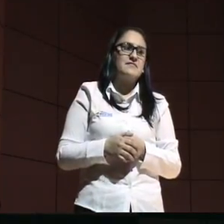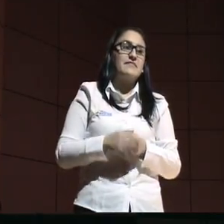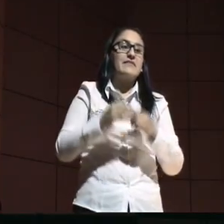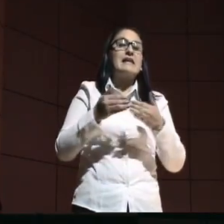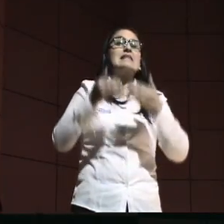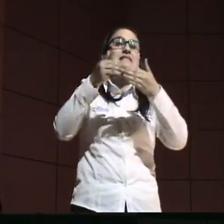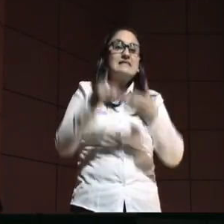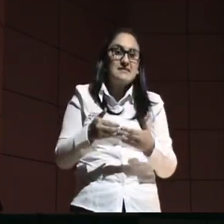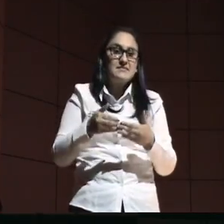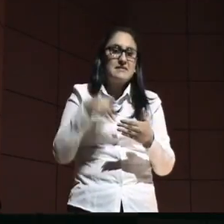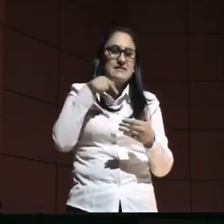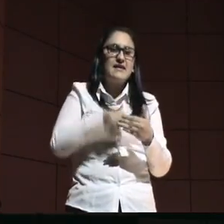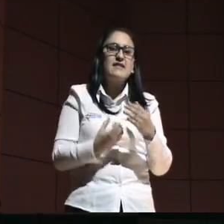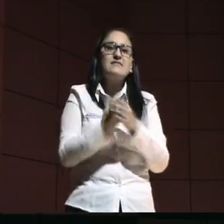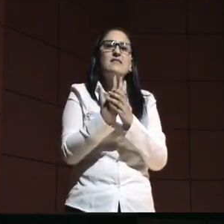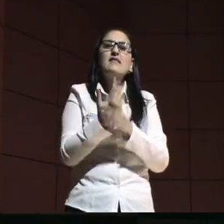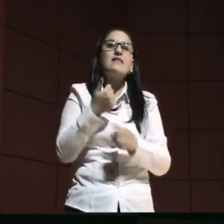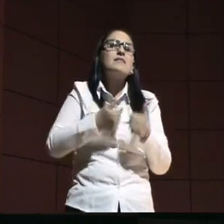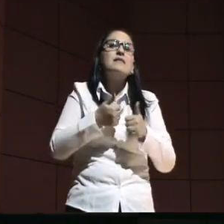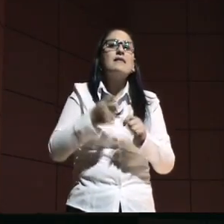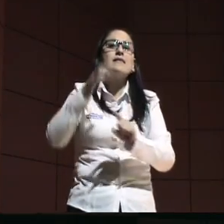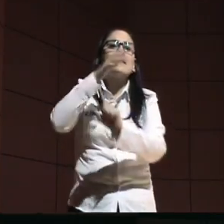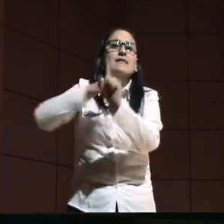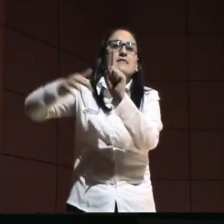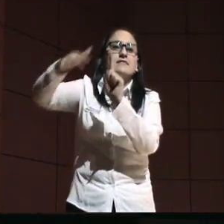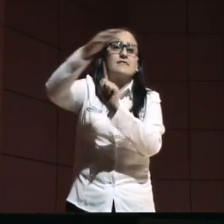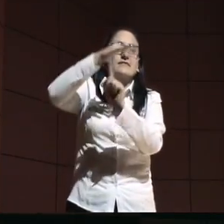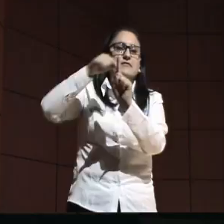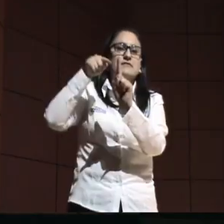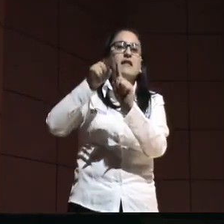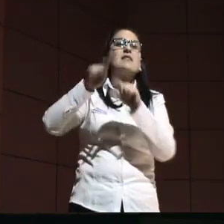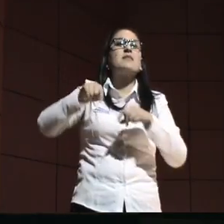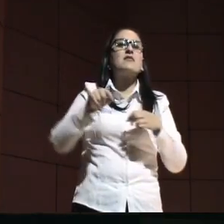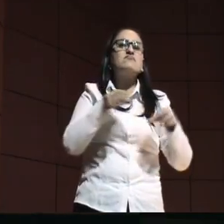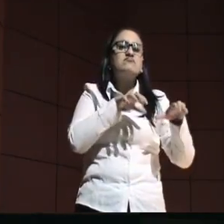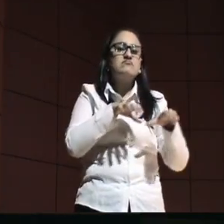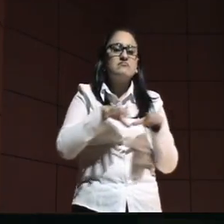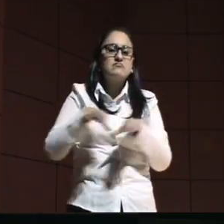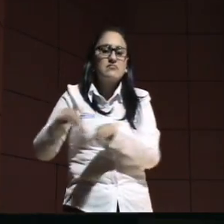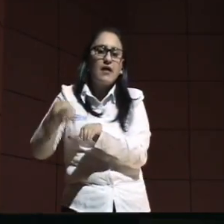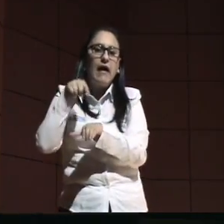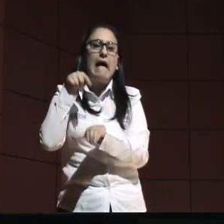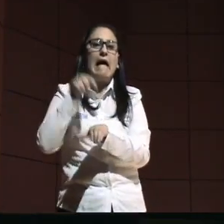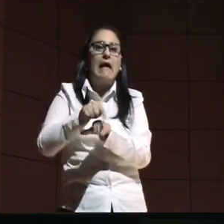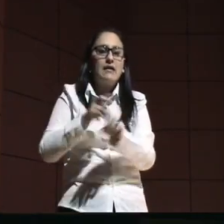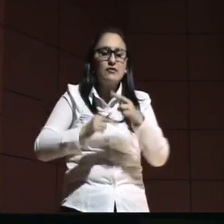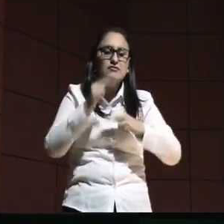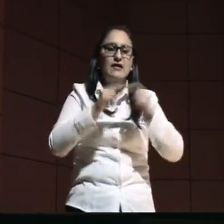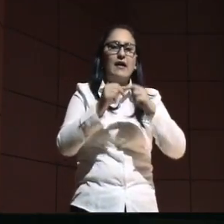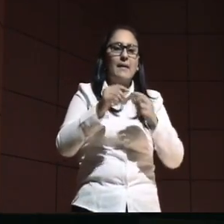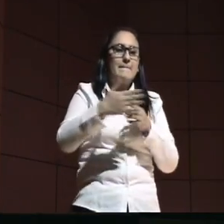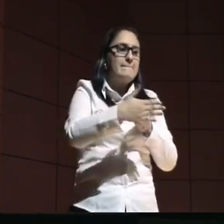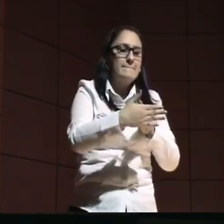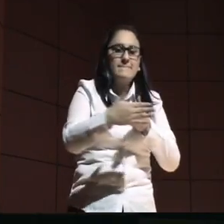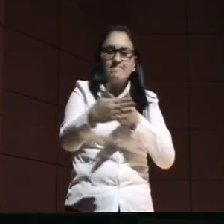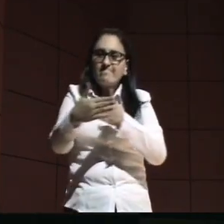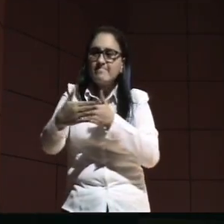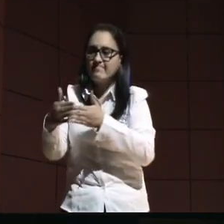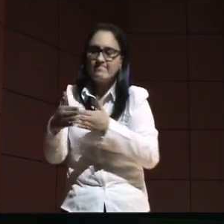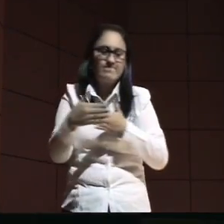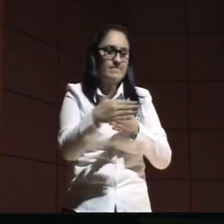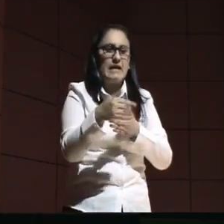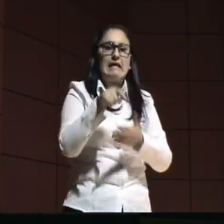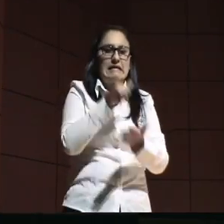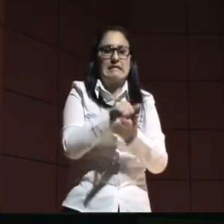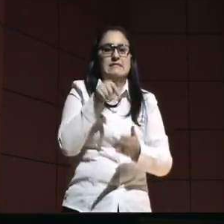La discapacidad la crean los entornos y las actitudes a través de la construcción de barreras. Barreras bien